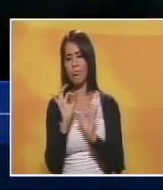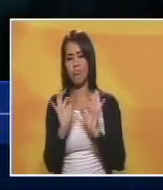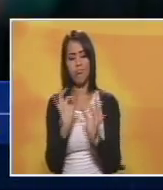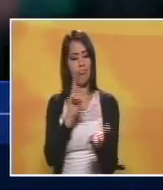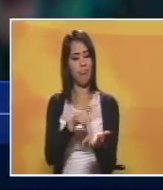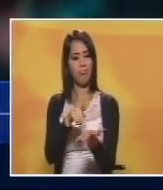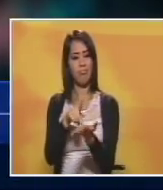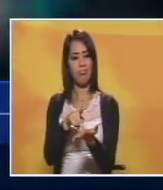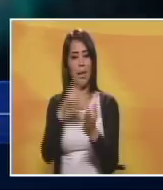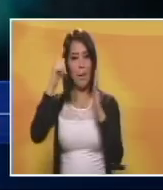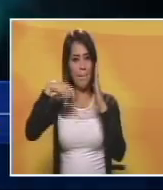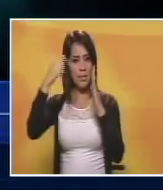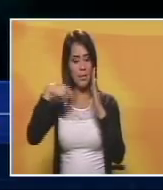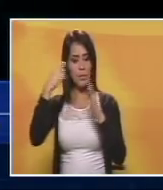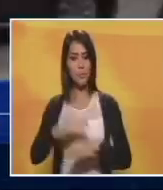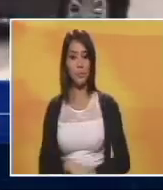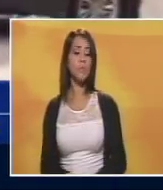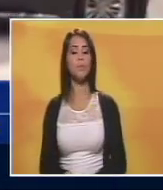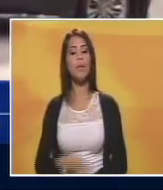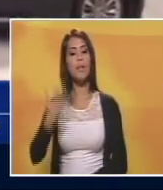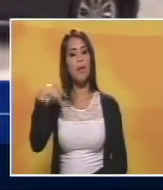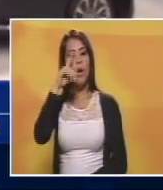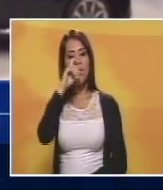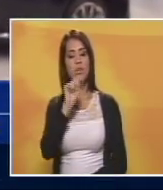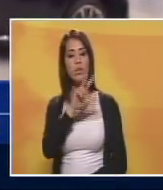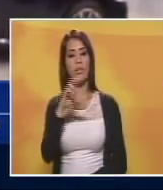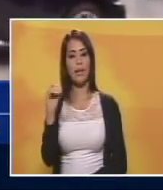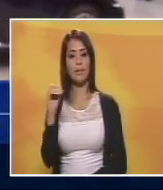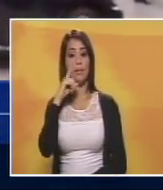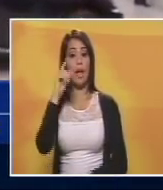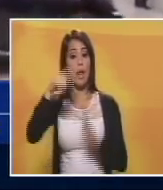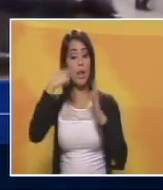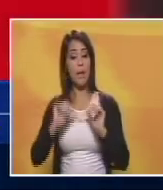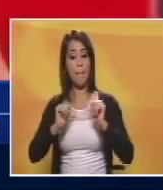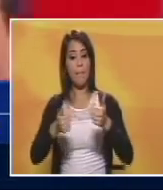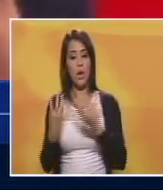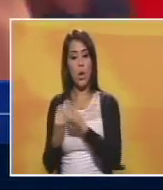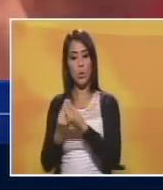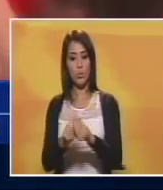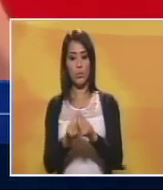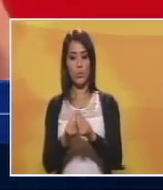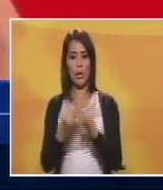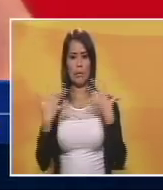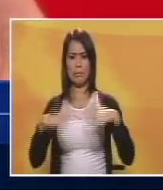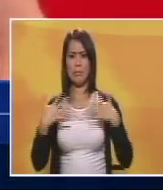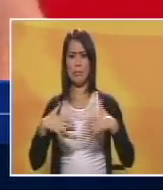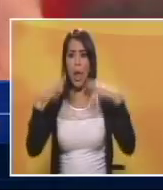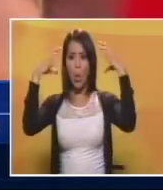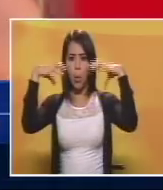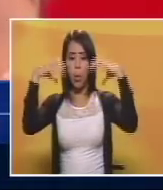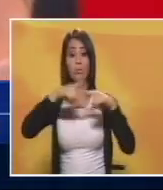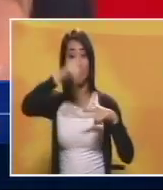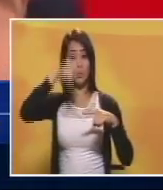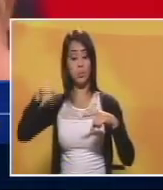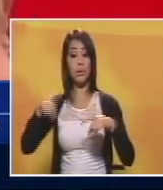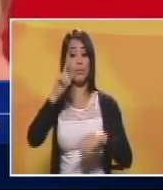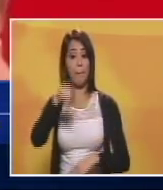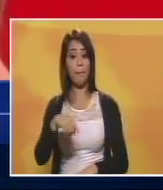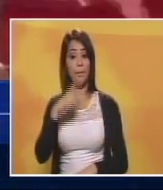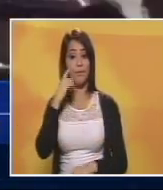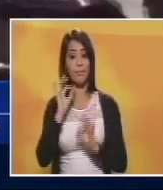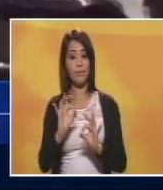un look espectacular y su film que cautivó a todos los presentes. La cantante triunfó este viernes en su debut como actriz en el Festival de Cine